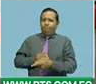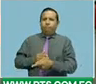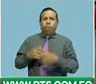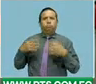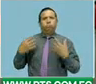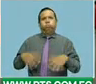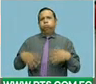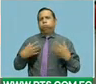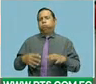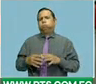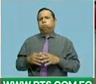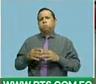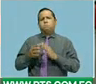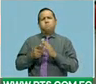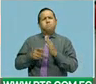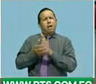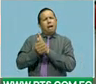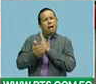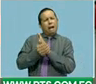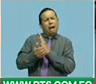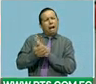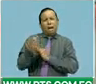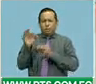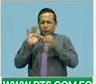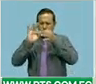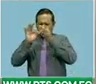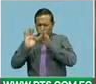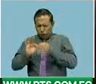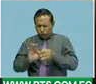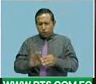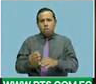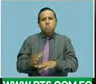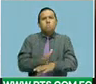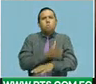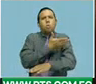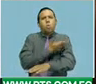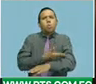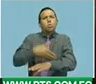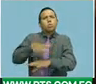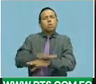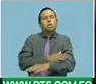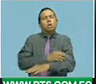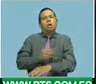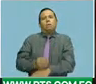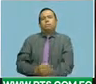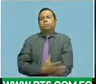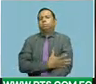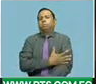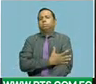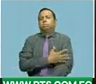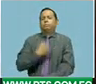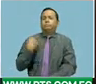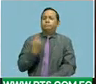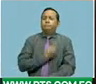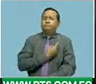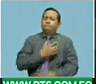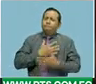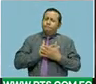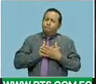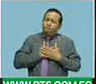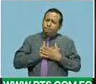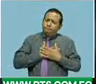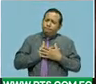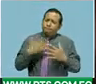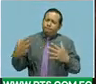de componer temas románticos y de estar en un escenario. Nuestro pésame, nuestro abrazo por